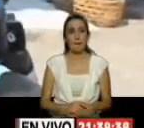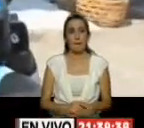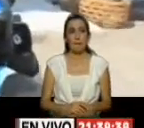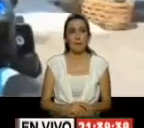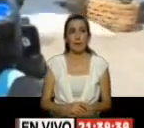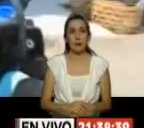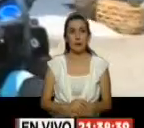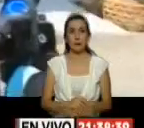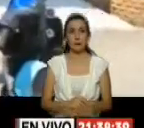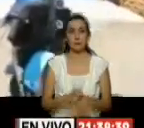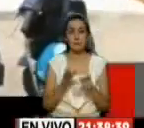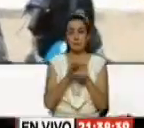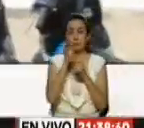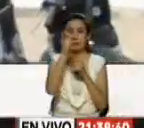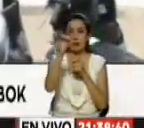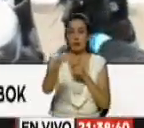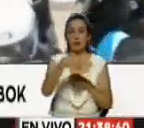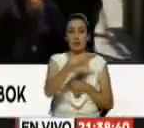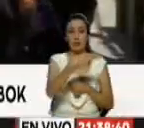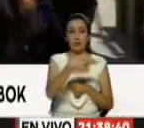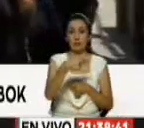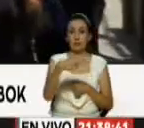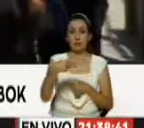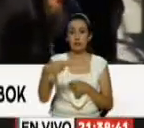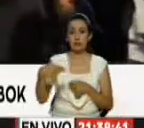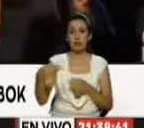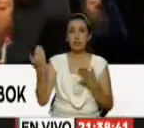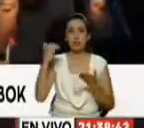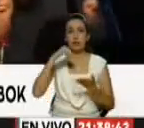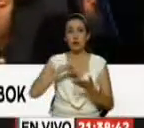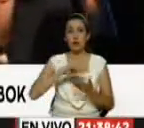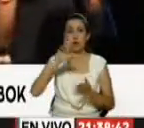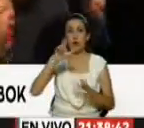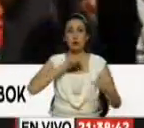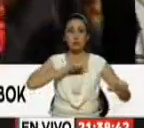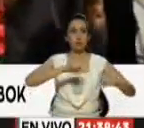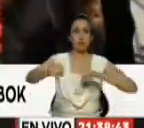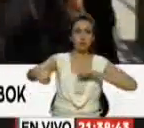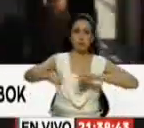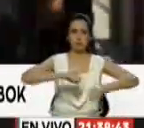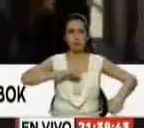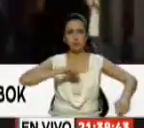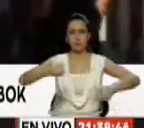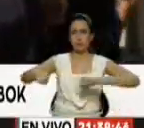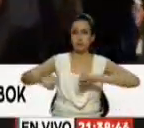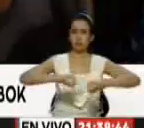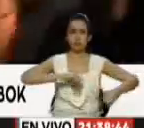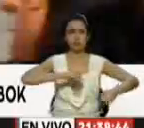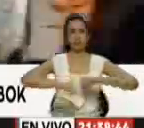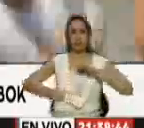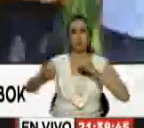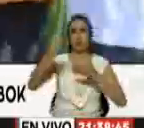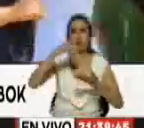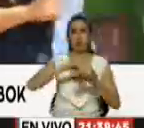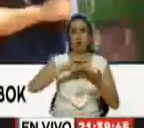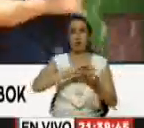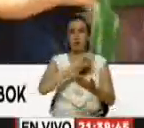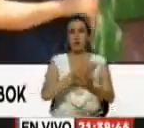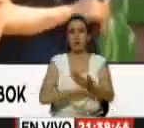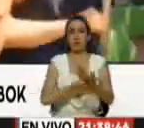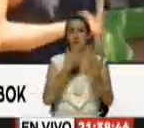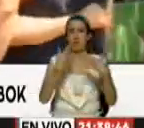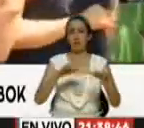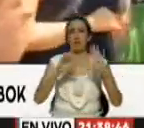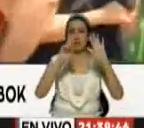La isla de Indonesia sufrió su tercer gran terremoto en poco más de una semana. La fuerte réplica, que alcanzó una magnitud